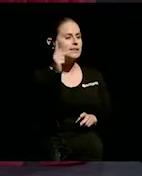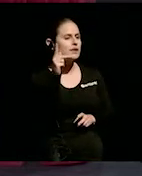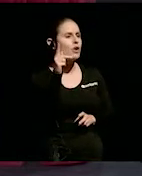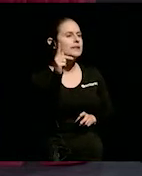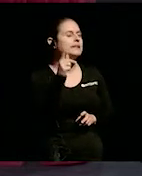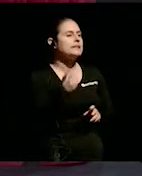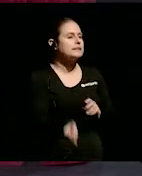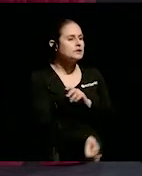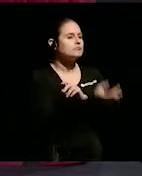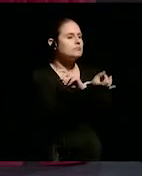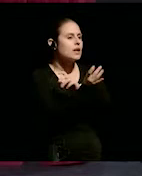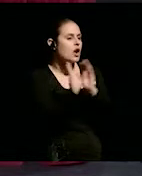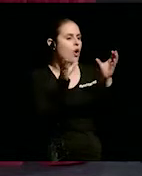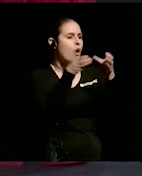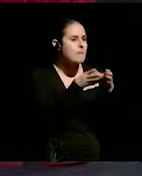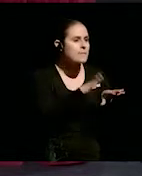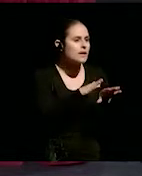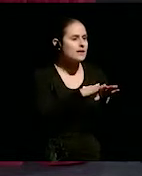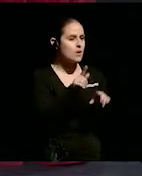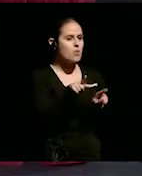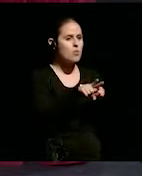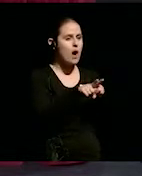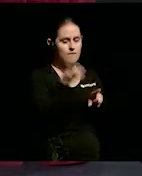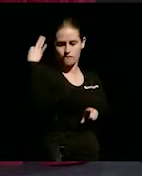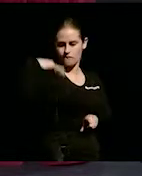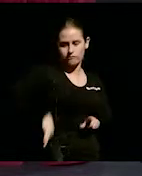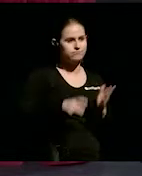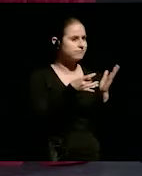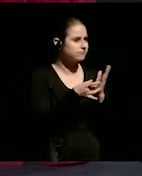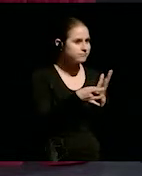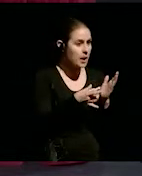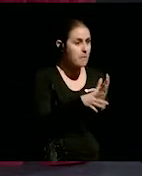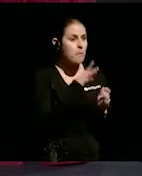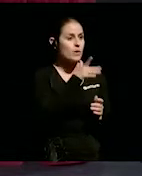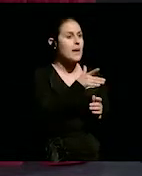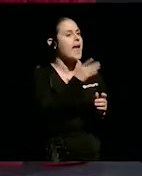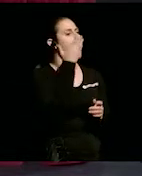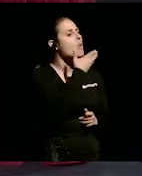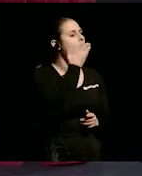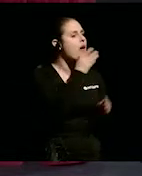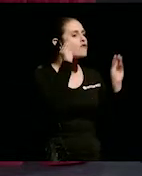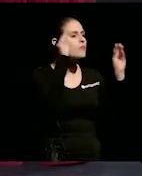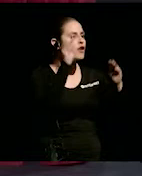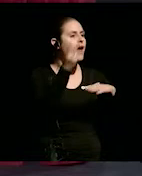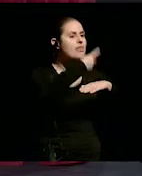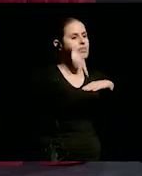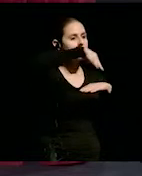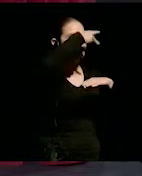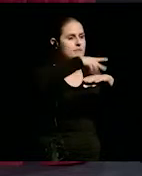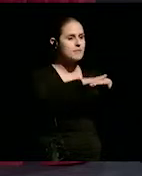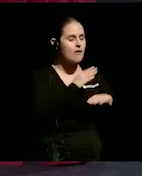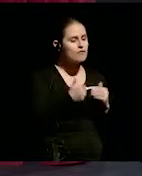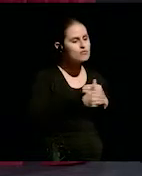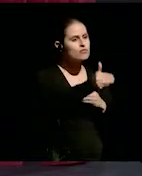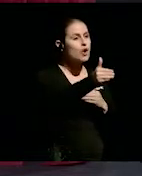proyecto de desarrollo del talento en el Reino Unido, que aúna a las escuelas formadoras circenses para apoyar especialmente a los jóvenes en